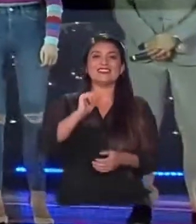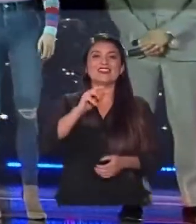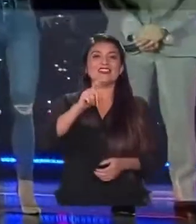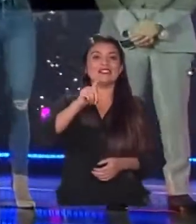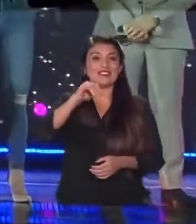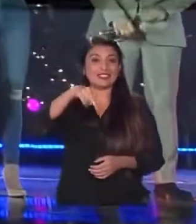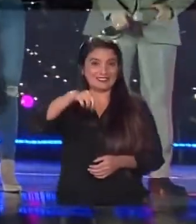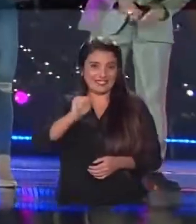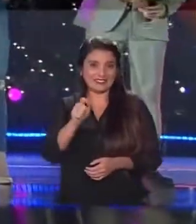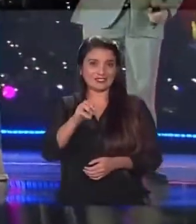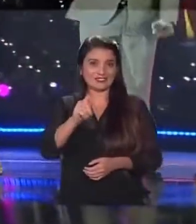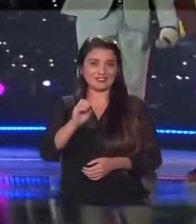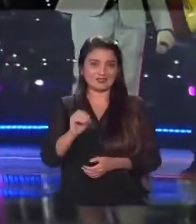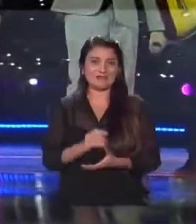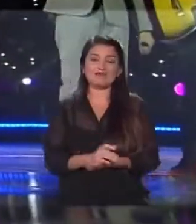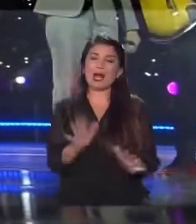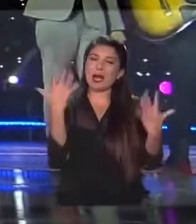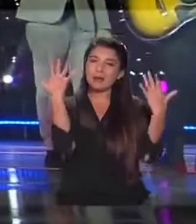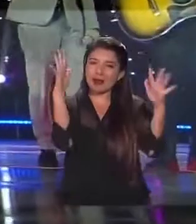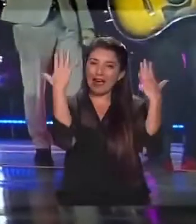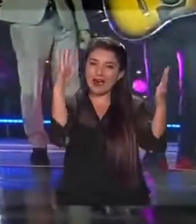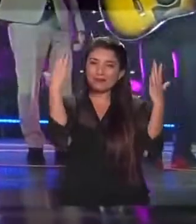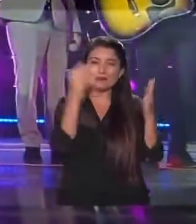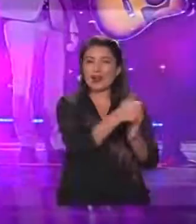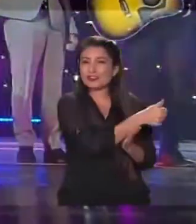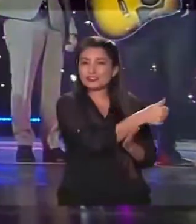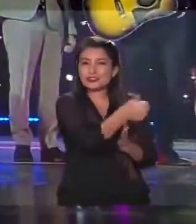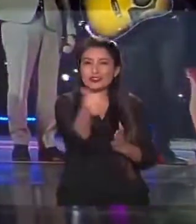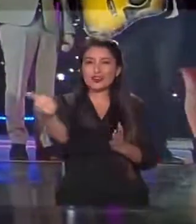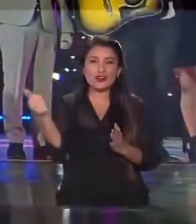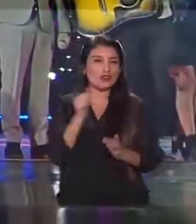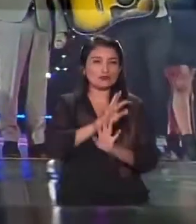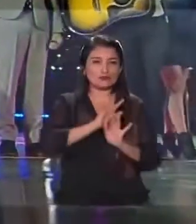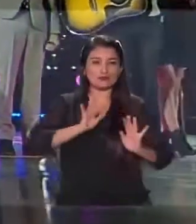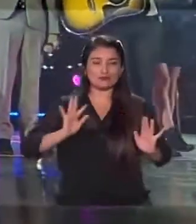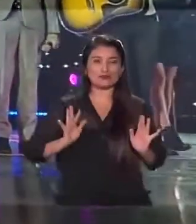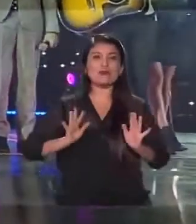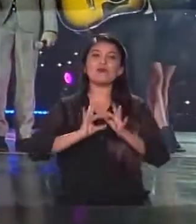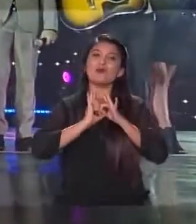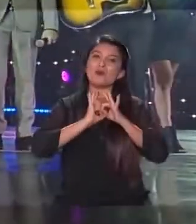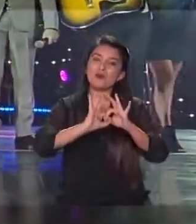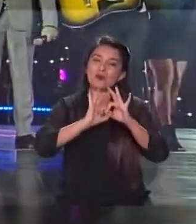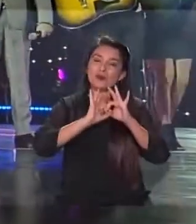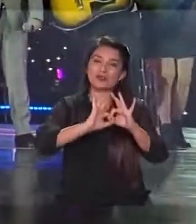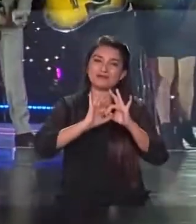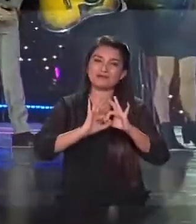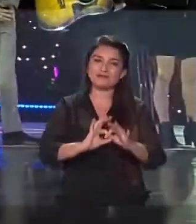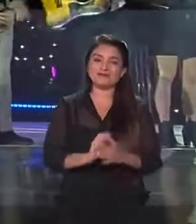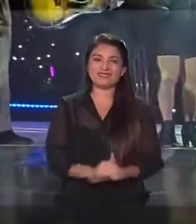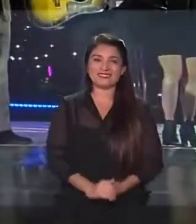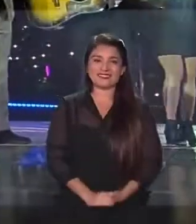Carolina Soto. Un aplauso para todos ellos. Gracias.